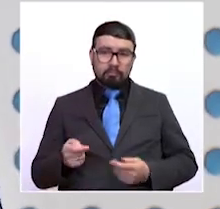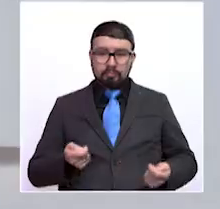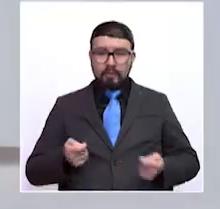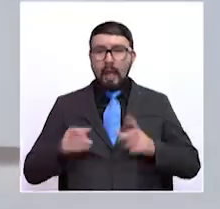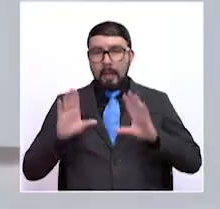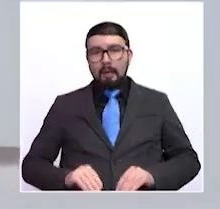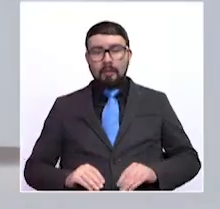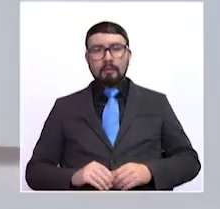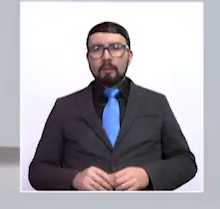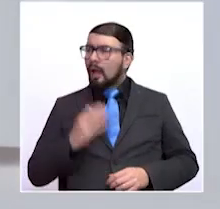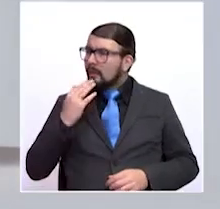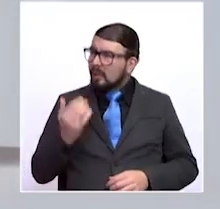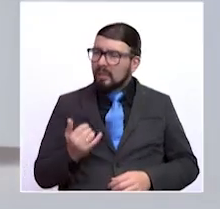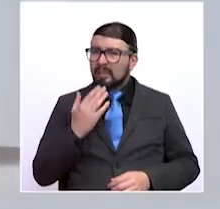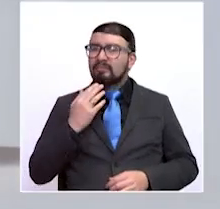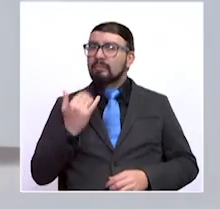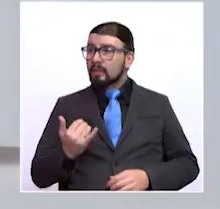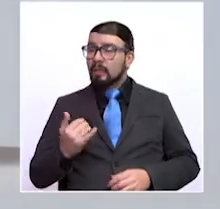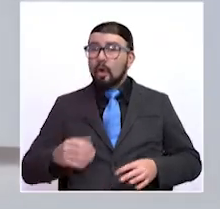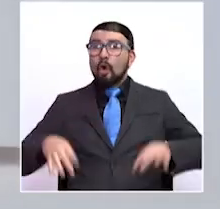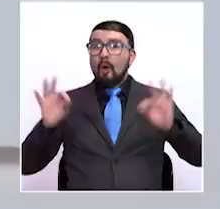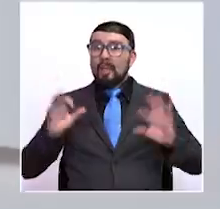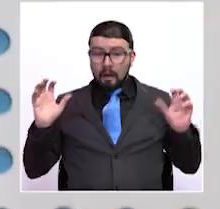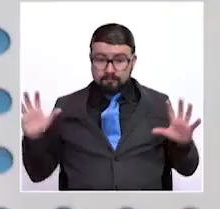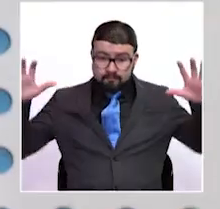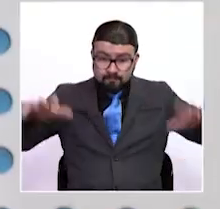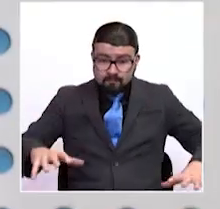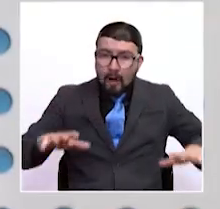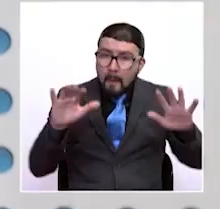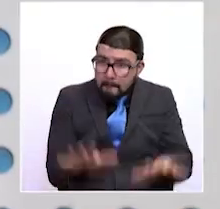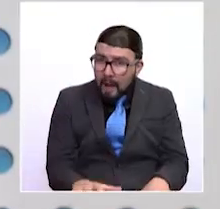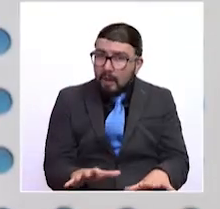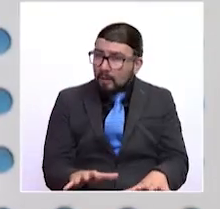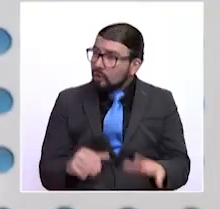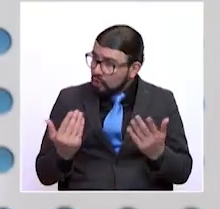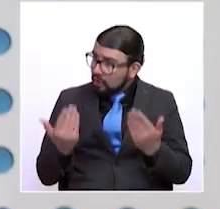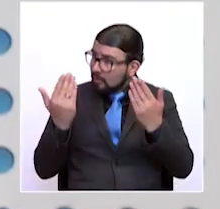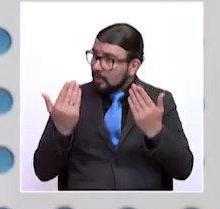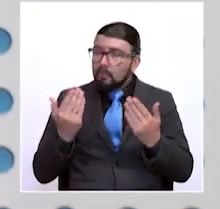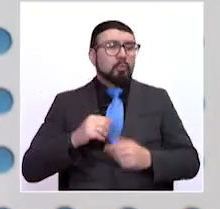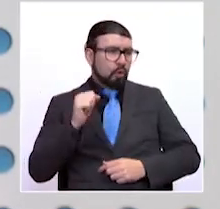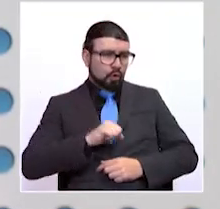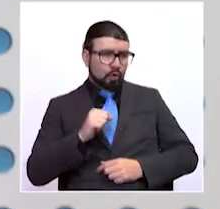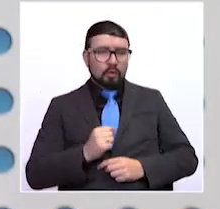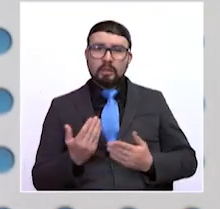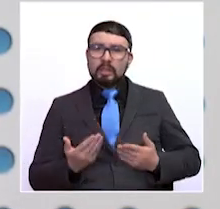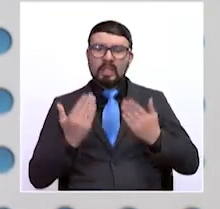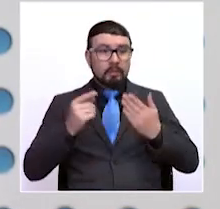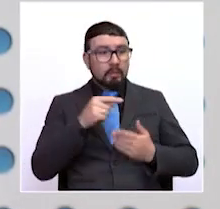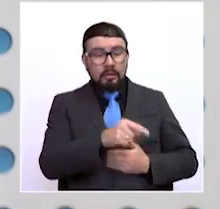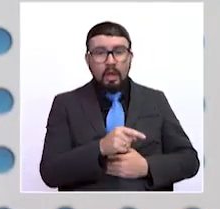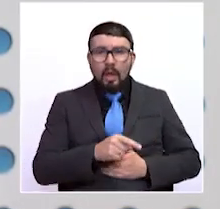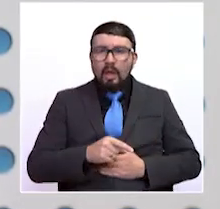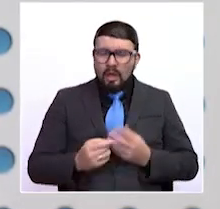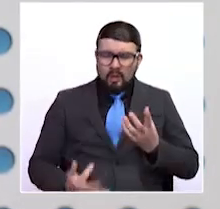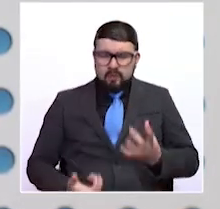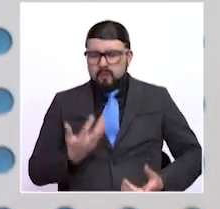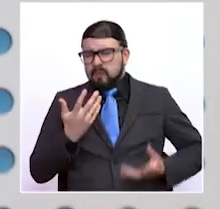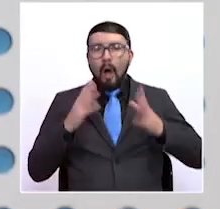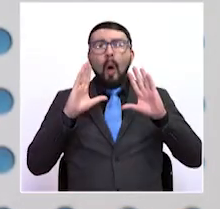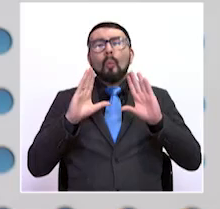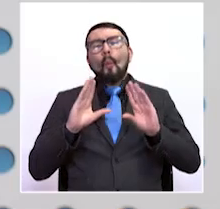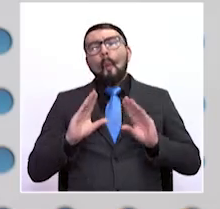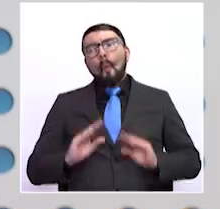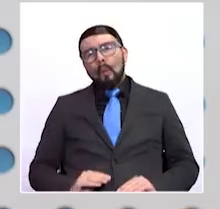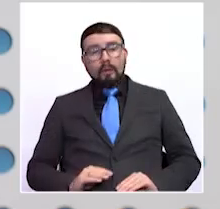eso de taparlo con otra cobija y eso sirve? Sí, sí sirve perfectamente, porque con eso vamos a sofocar ese fuego que